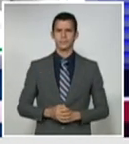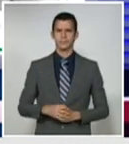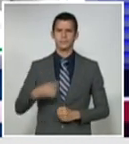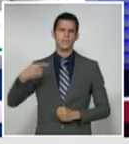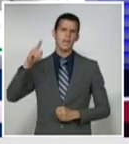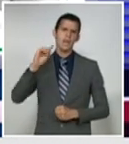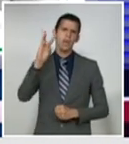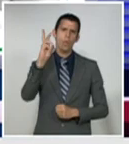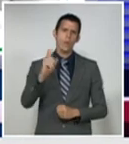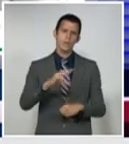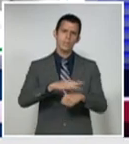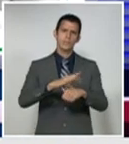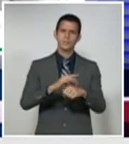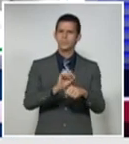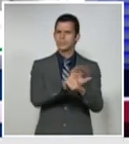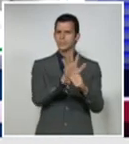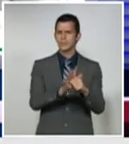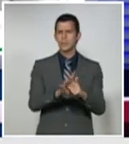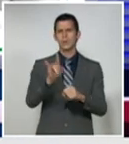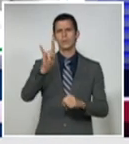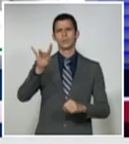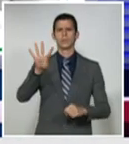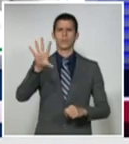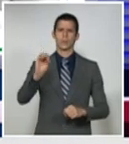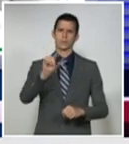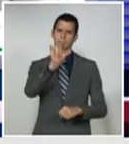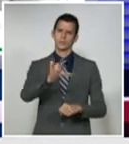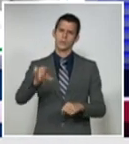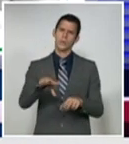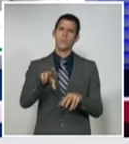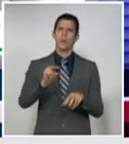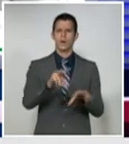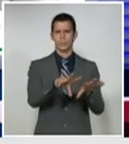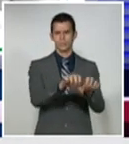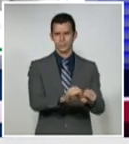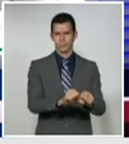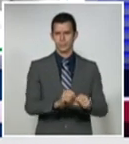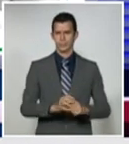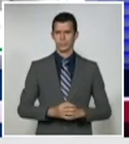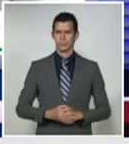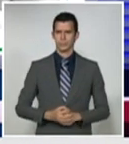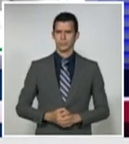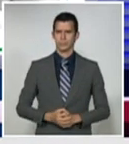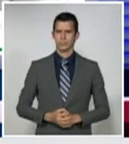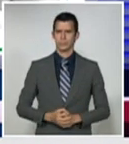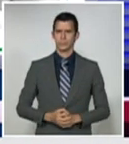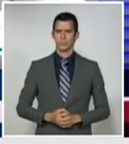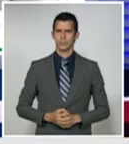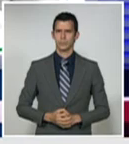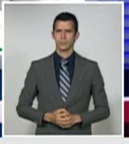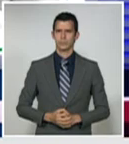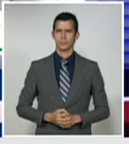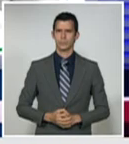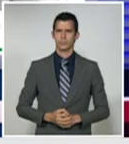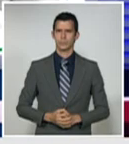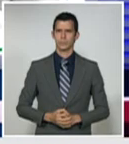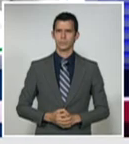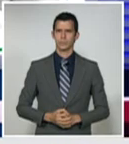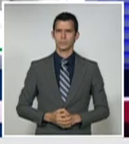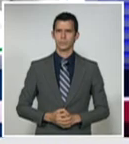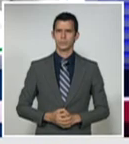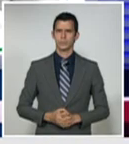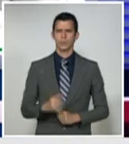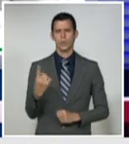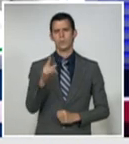Nación reporta 950 casos positivos al nuevo coronavirus, que ya no es tan nuevo. Lamentablemente, un